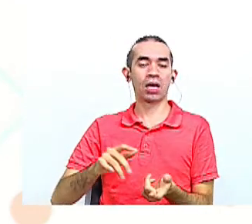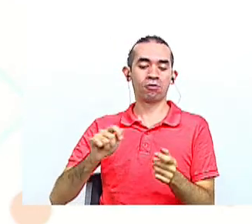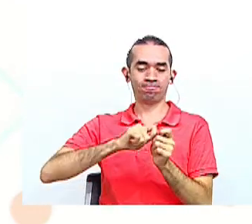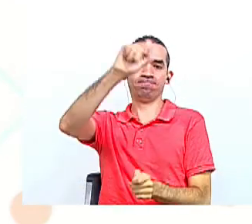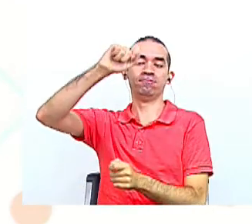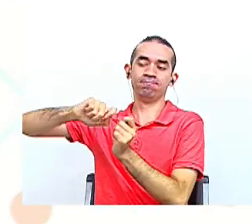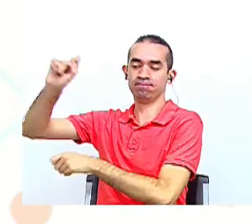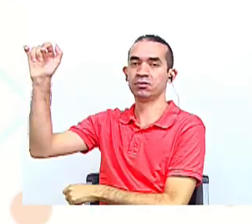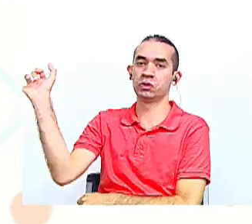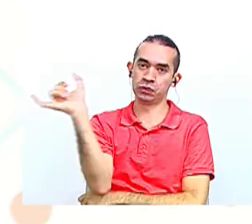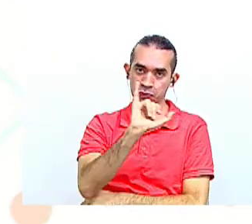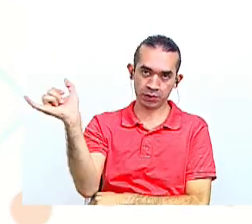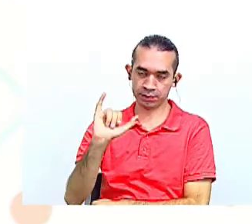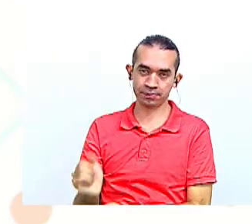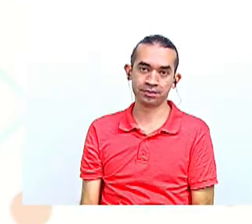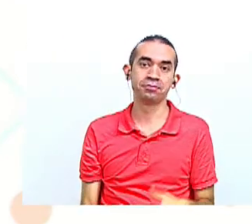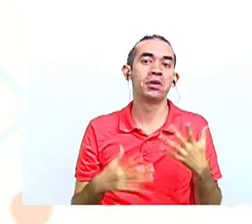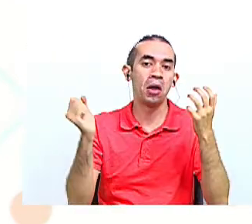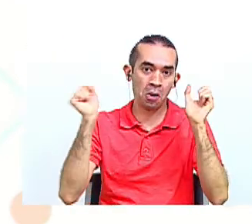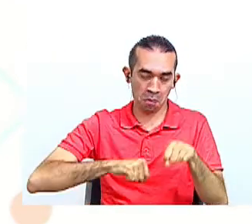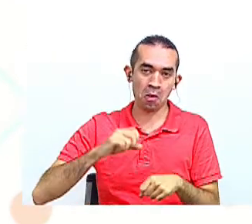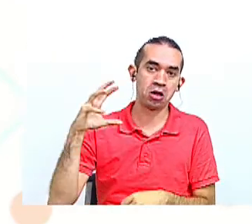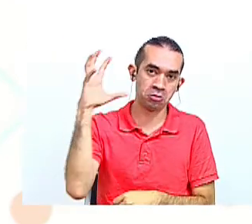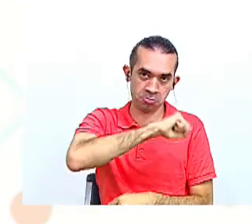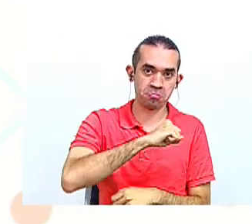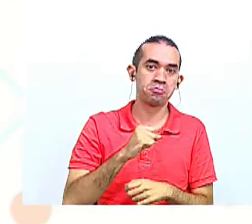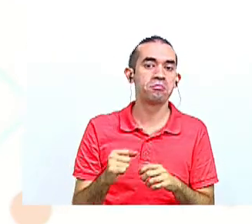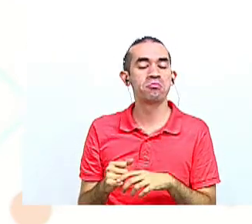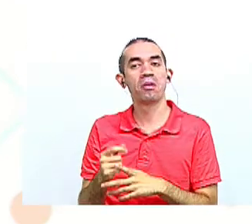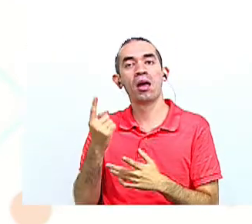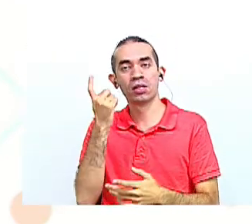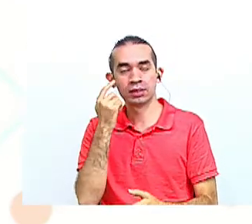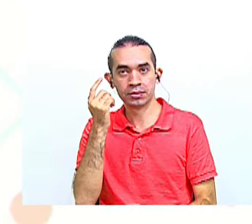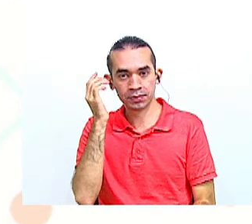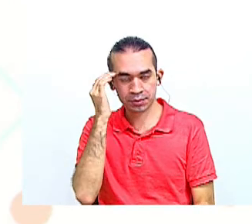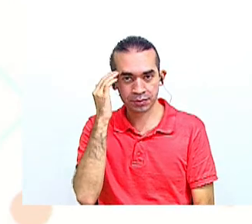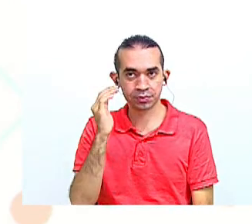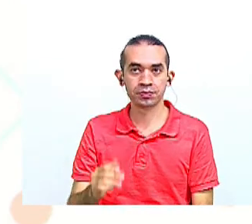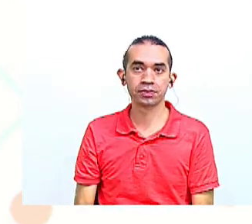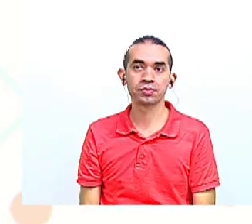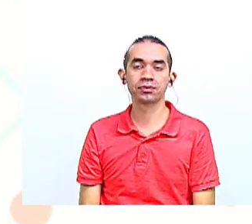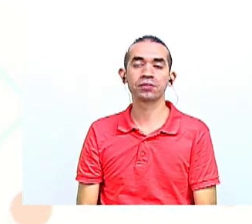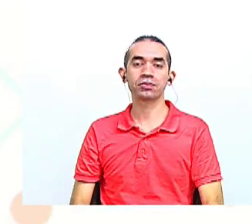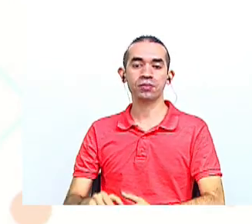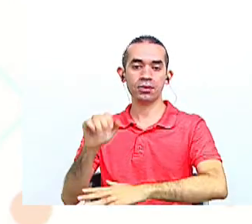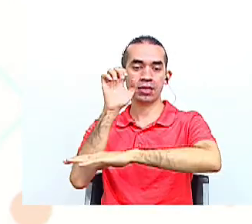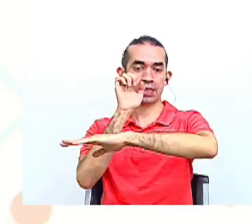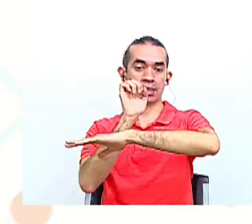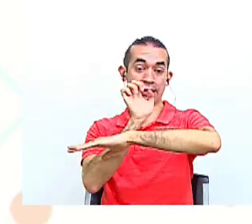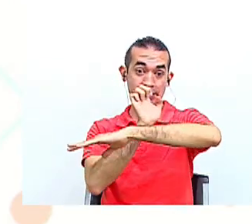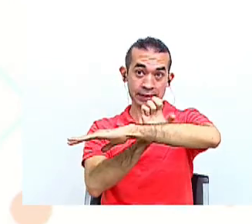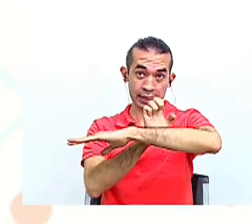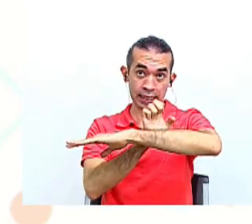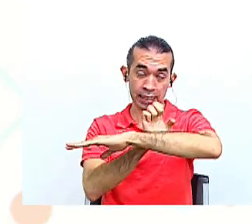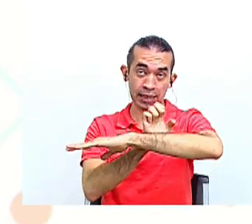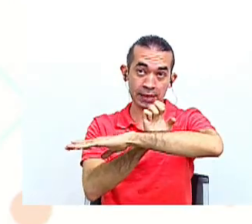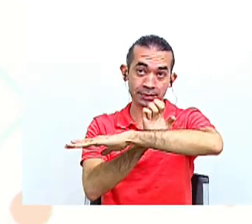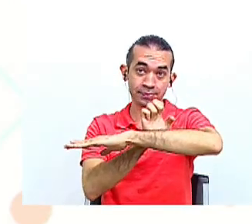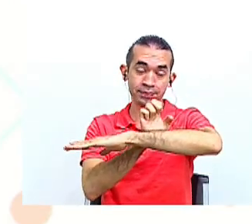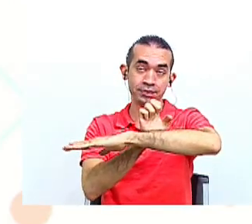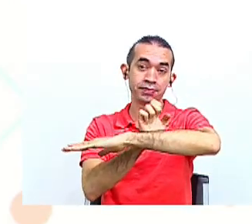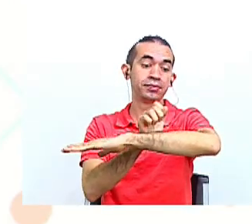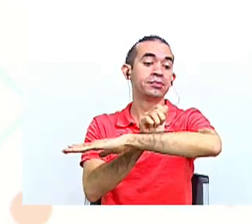medida. Entonces, ya yo puedo garantizar que el triángulo EAB es congruente con el